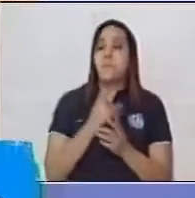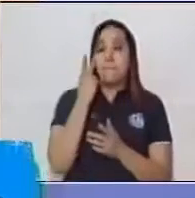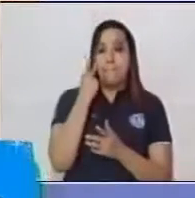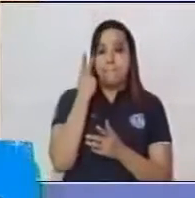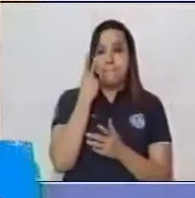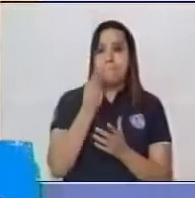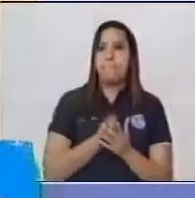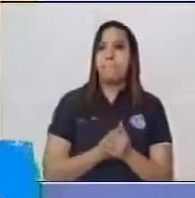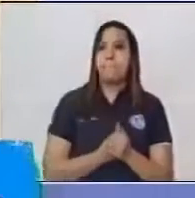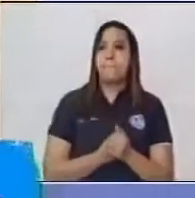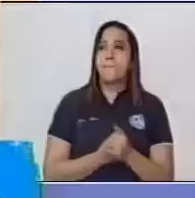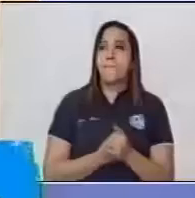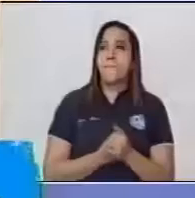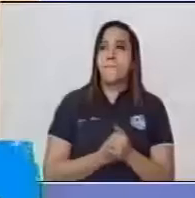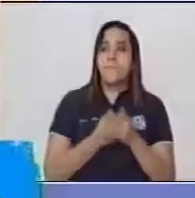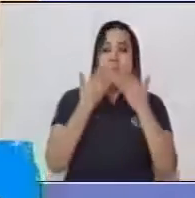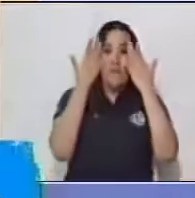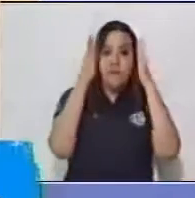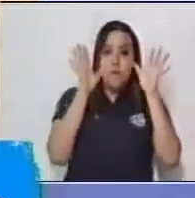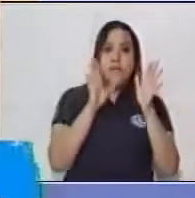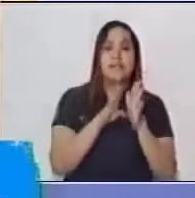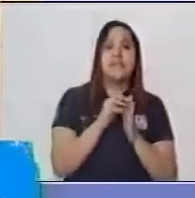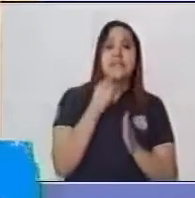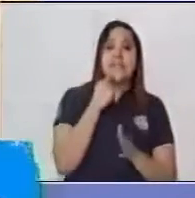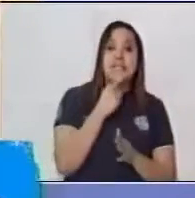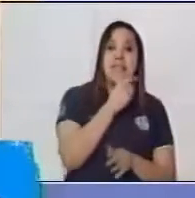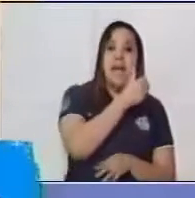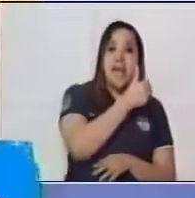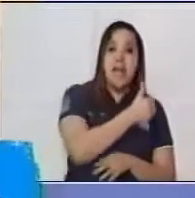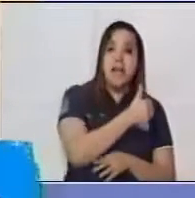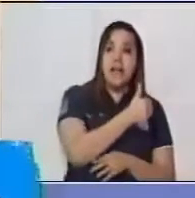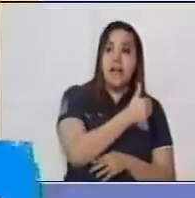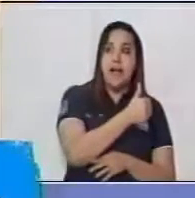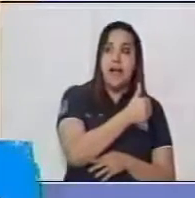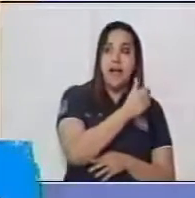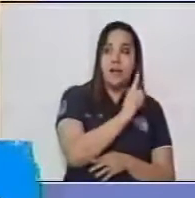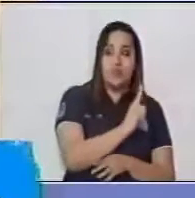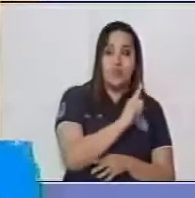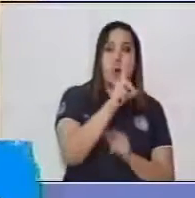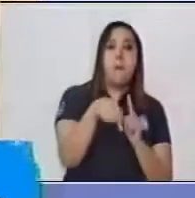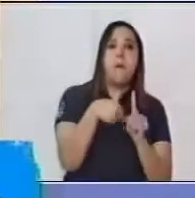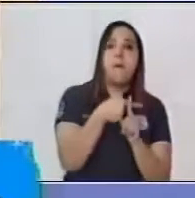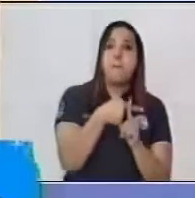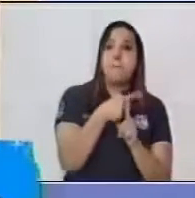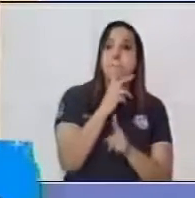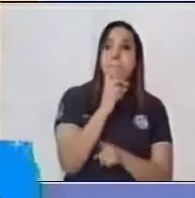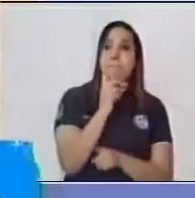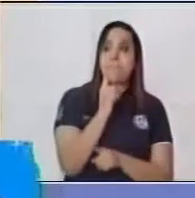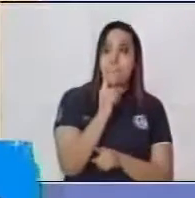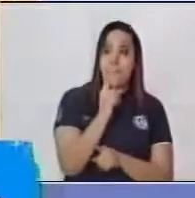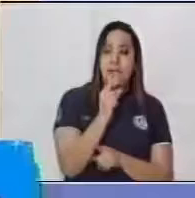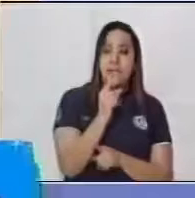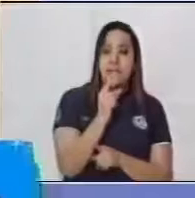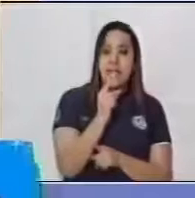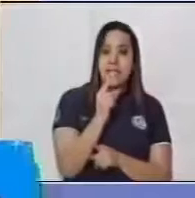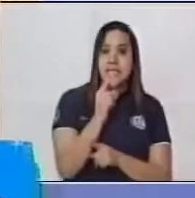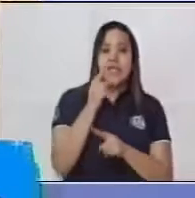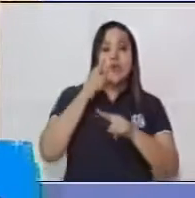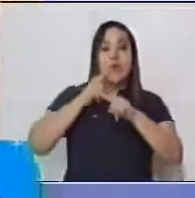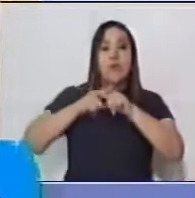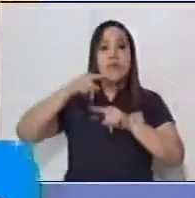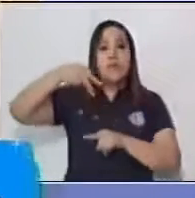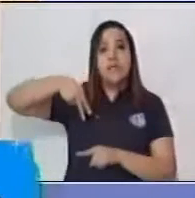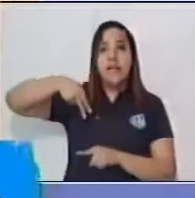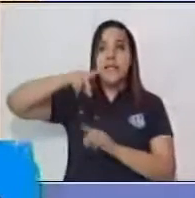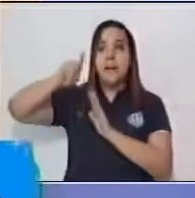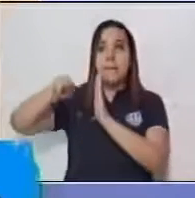entonces. La fórmula general es, al primer término le voy a sumar la multiplicación del diferencial por n